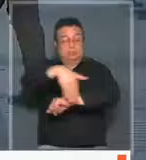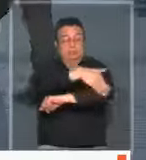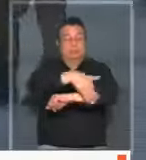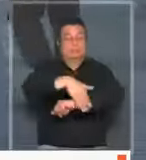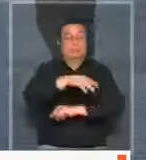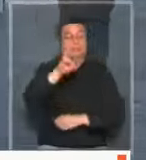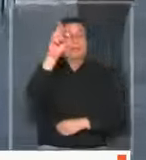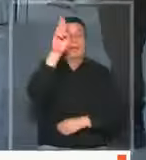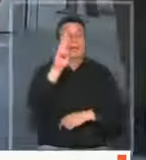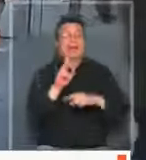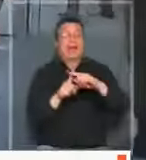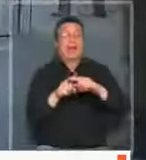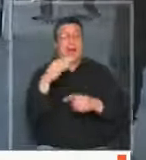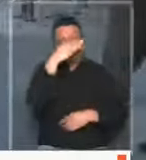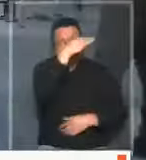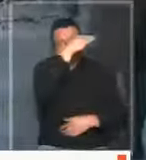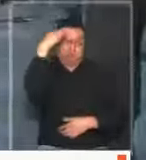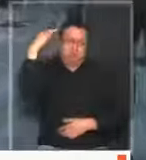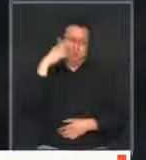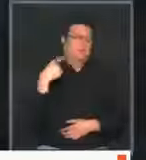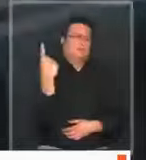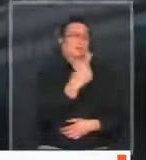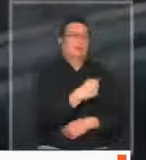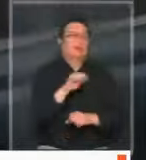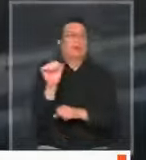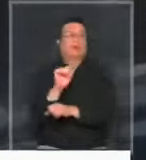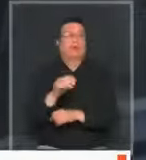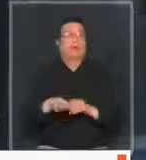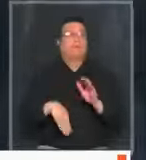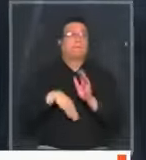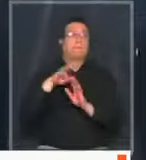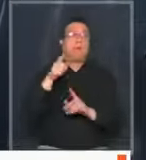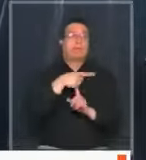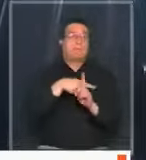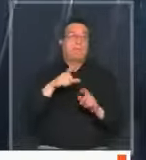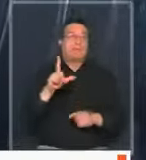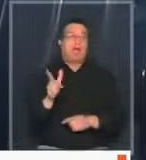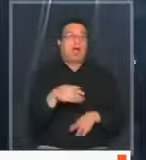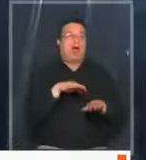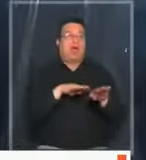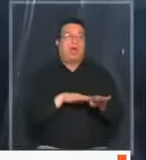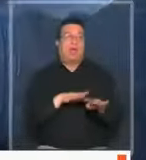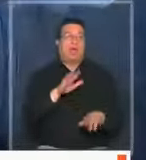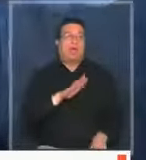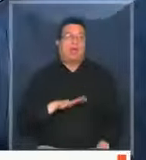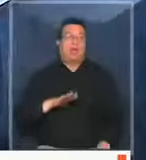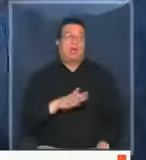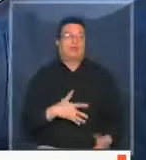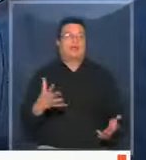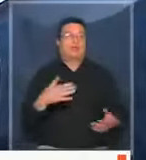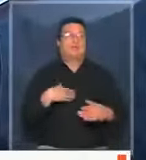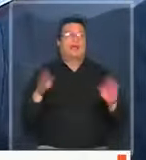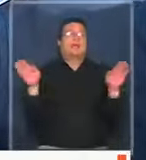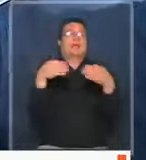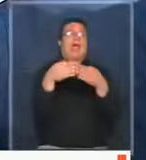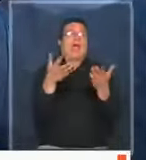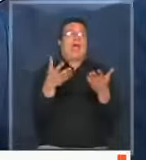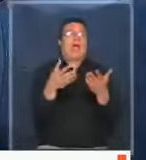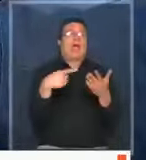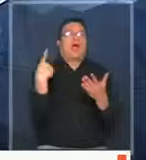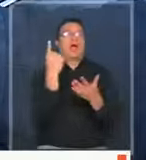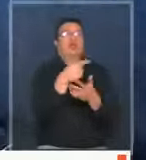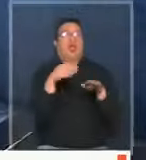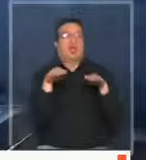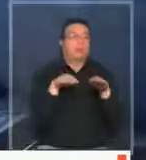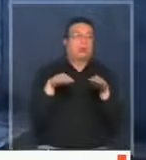ya tenía cansados a muchos conductores. Llevamos más de media hora en el taco. Mucho. Está cerrado, pues. Entonces todos nos están veniendo